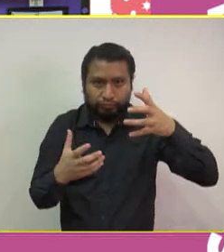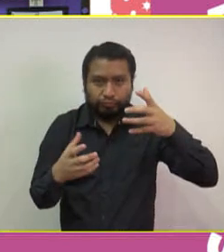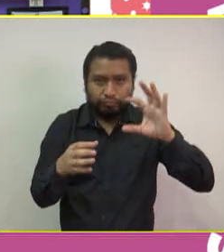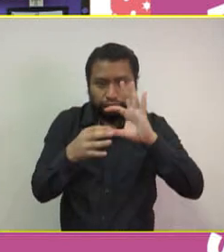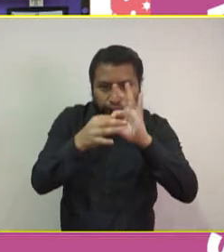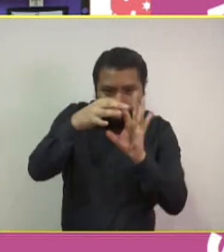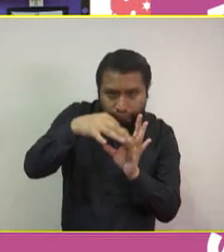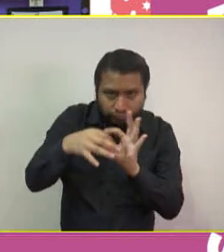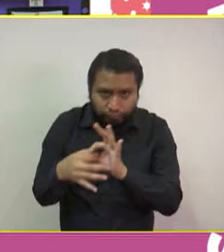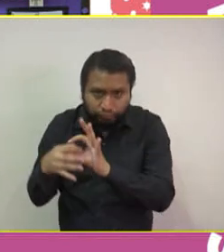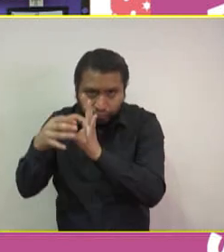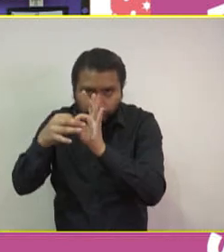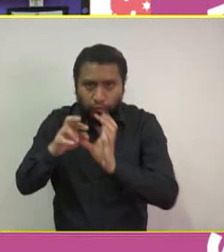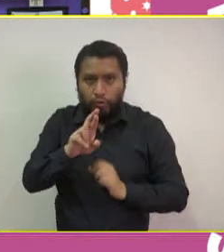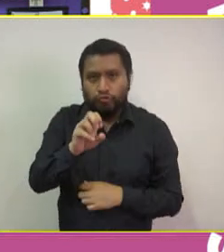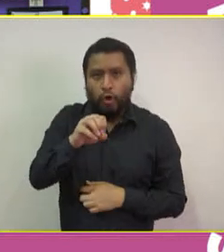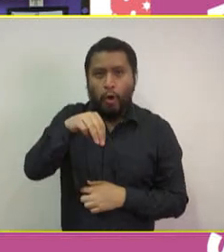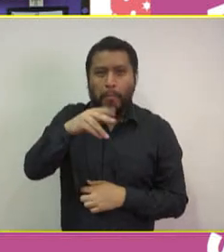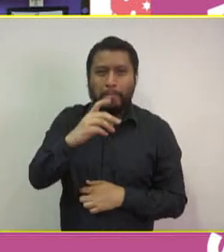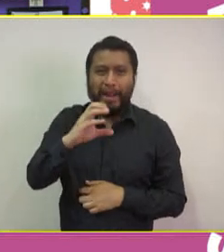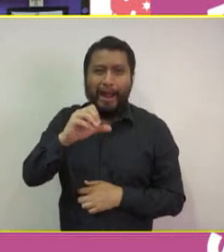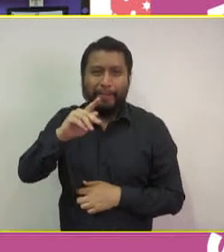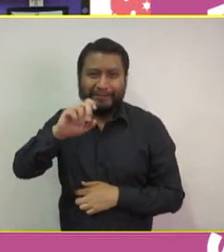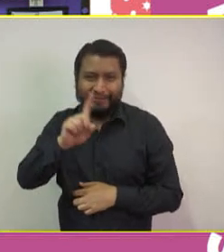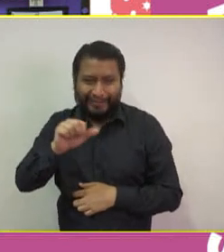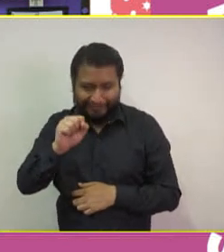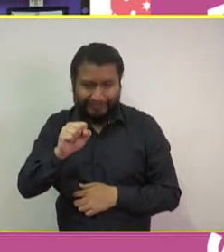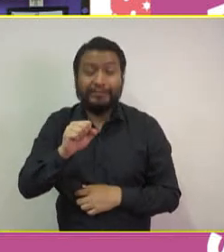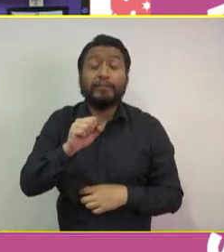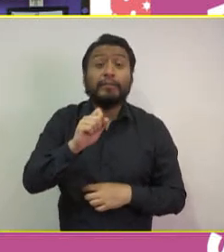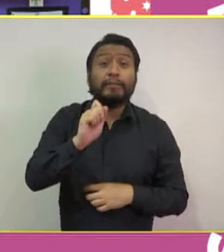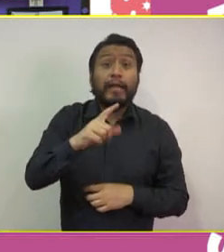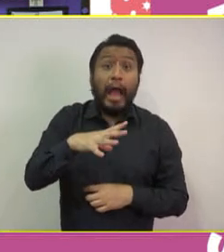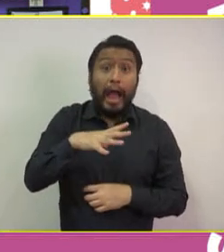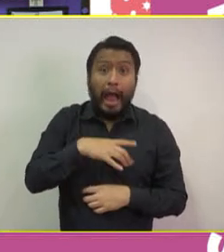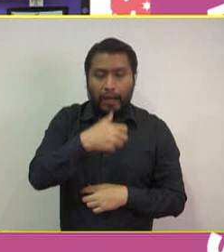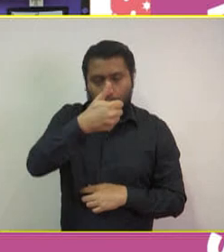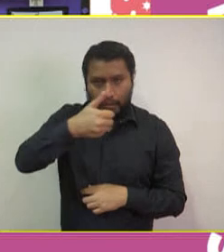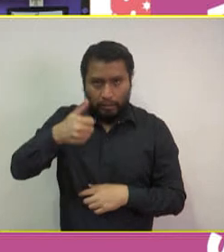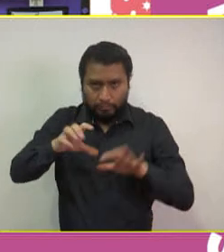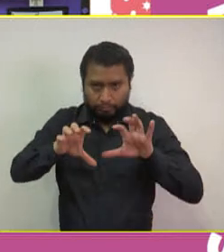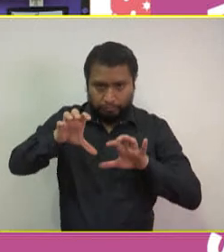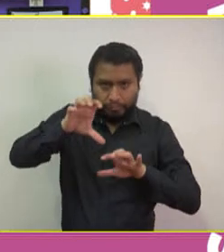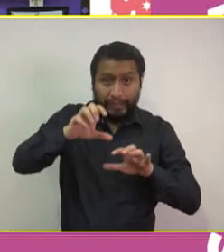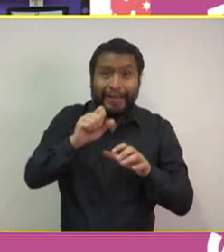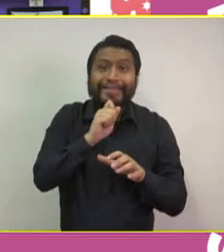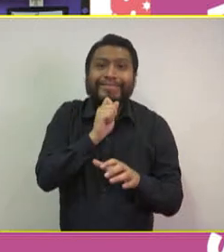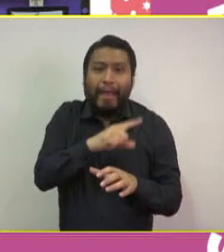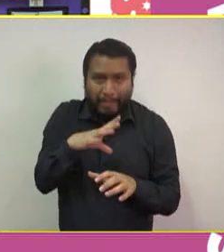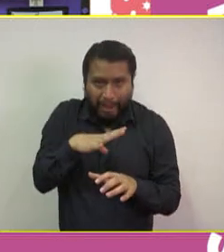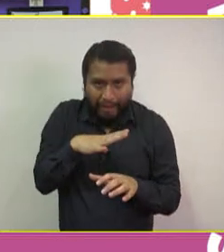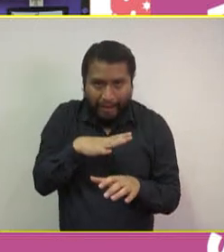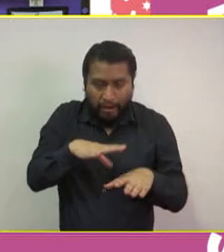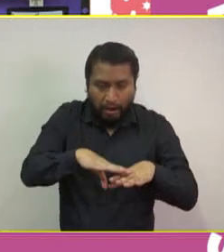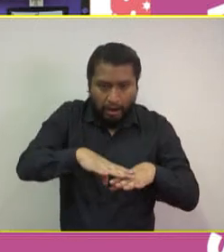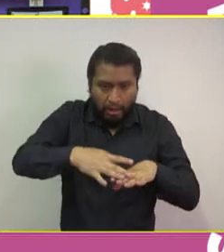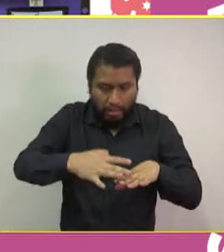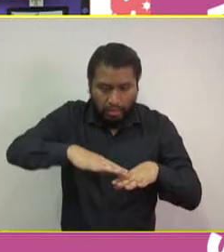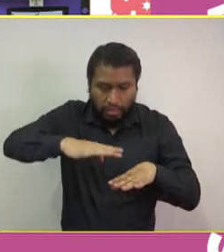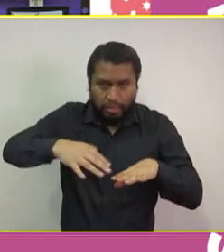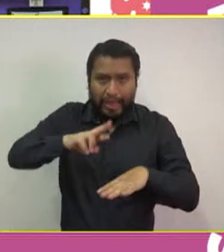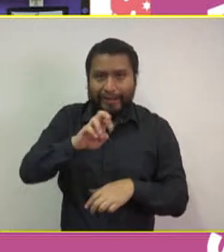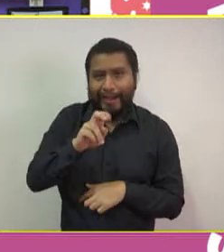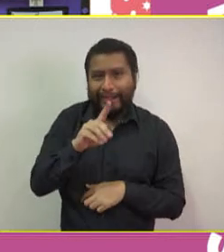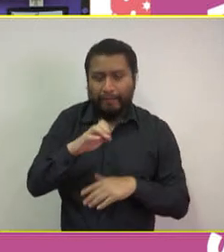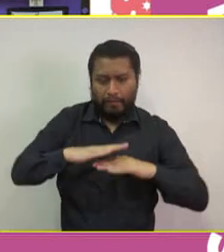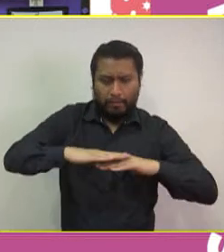también sus respectivos cuadros delimitadores con relieve alto, para poder distinguir en